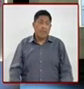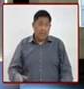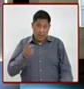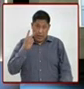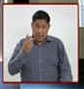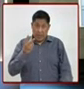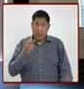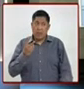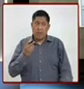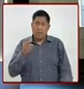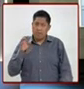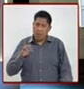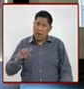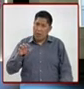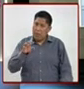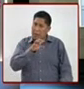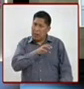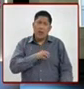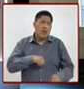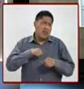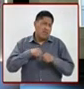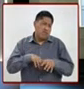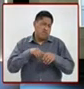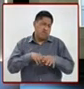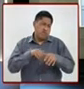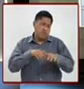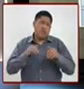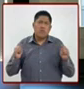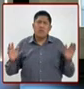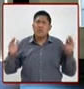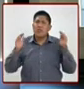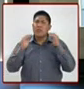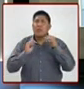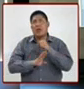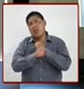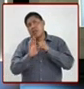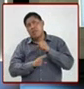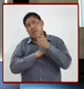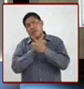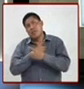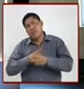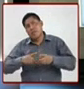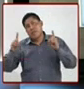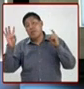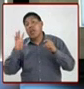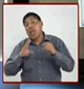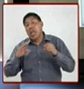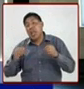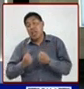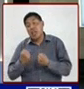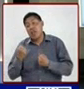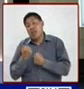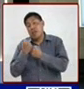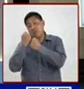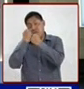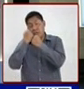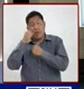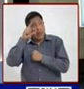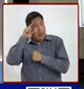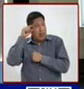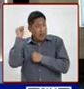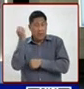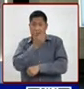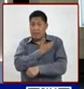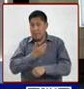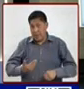Lo ha visto hoy, varios sectores se han movilizado en la ciudad de La Paz en defensa de la democracia y respaldando al presidente Luis